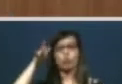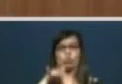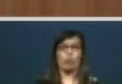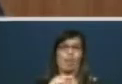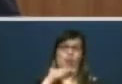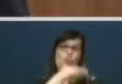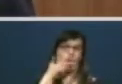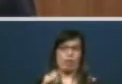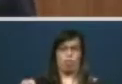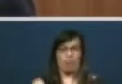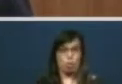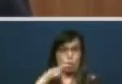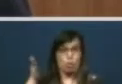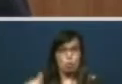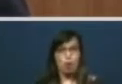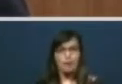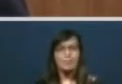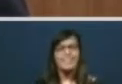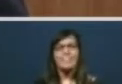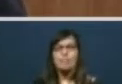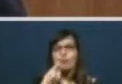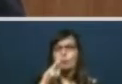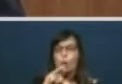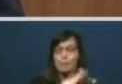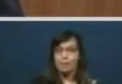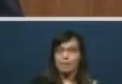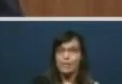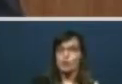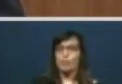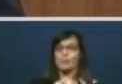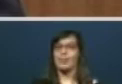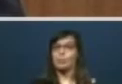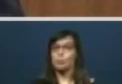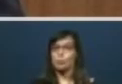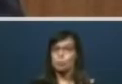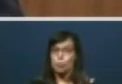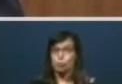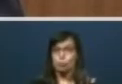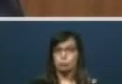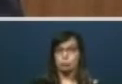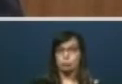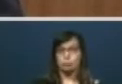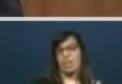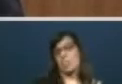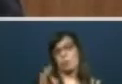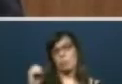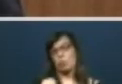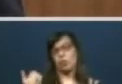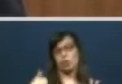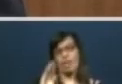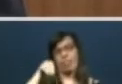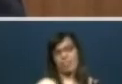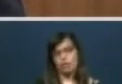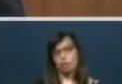escolares las necesidades alimenticias de estos niños y de sus familias la mitad de las cuales ya estaban en el sistema de servicios